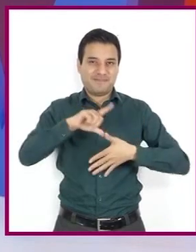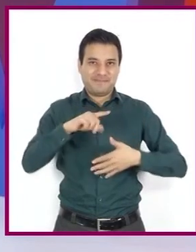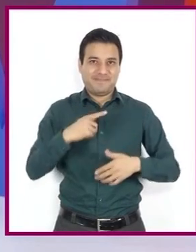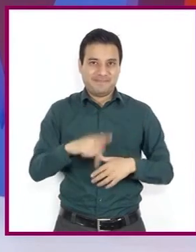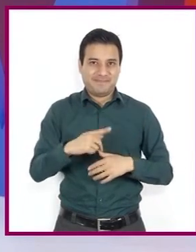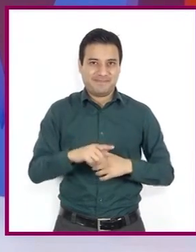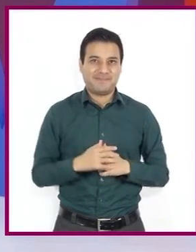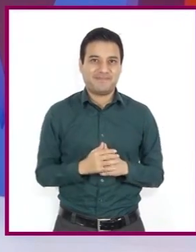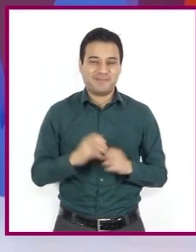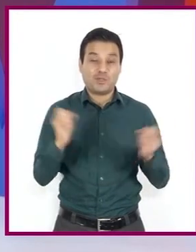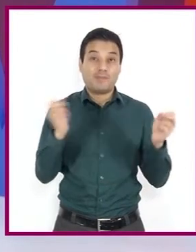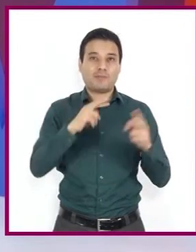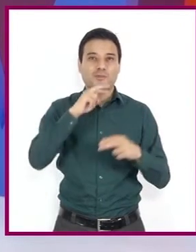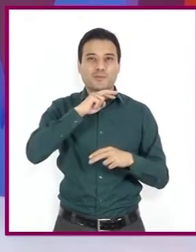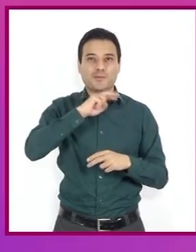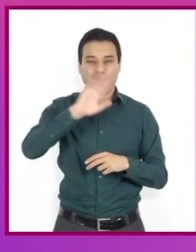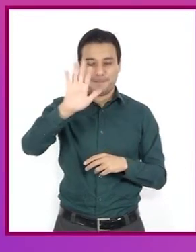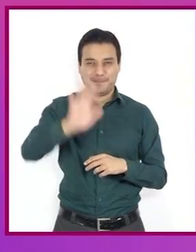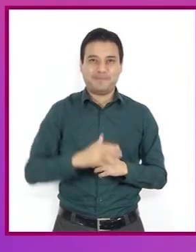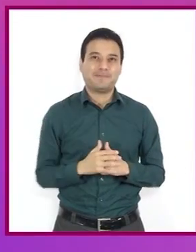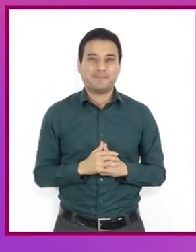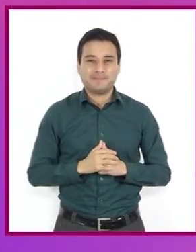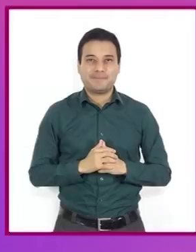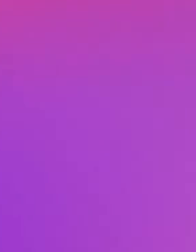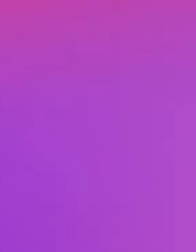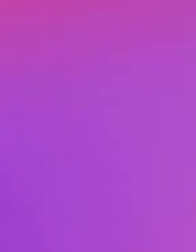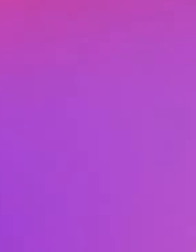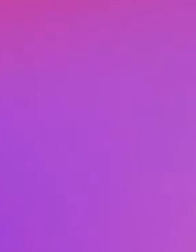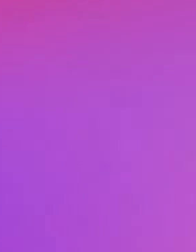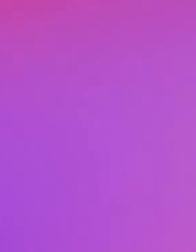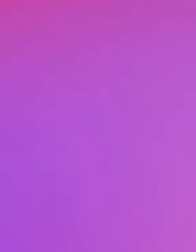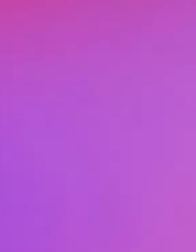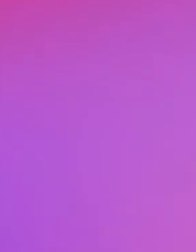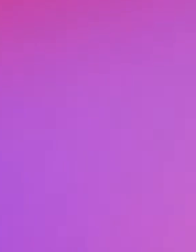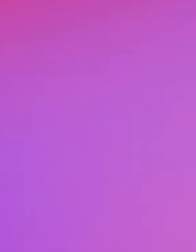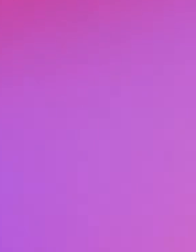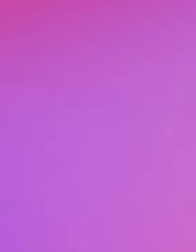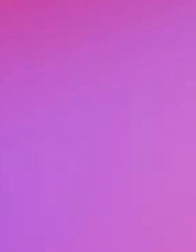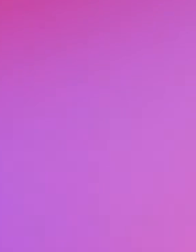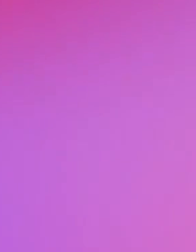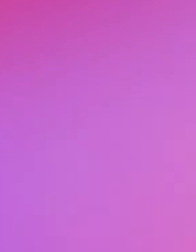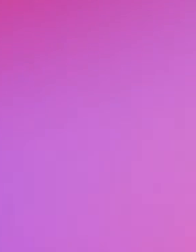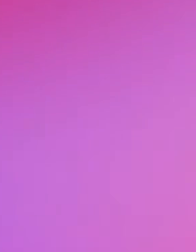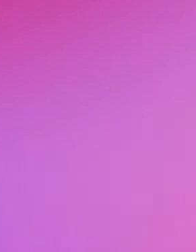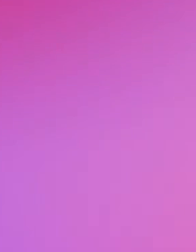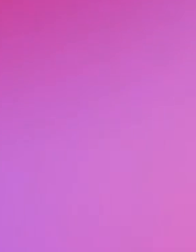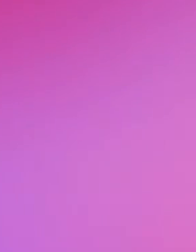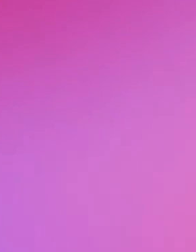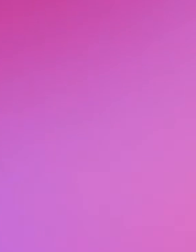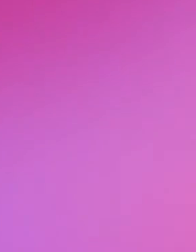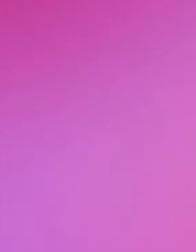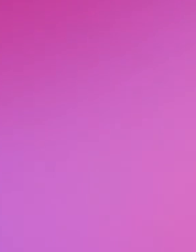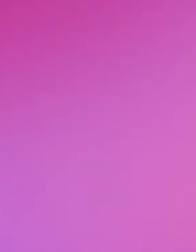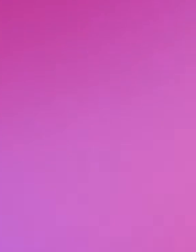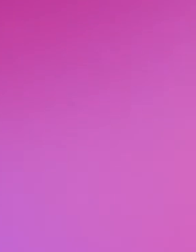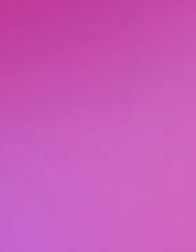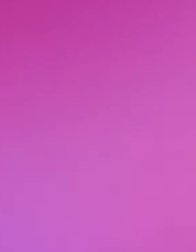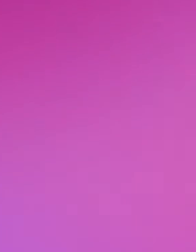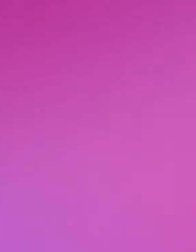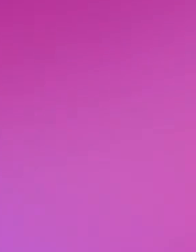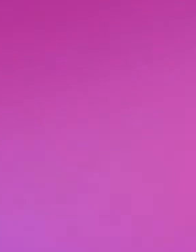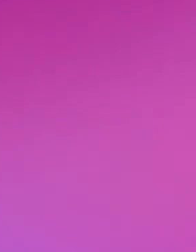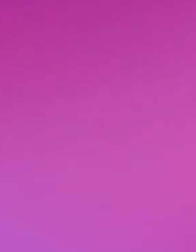latinoamericana. ¡Hasta la próxima! Si tienes dudas o necesitas ayuda, llama al Centro de Apoyo Pedagógico